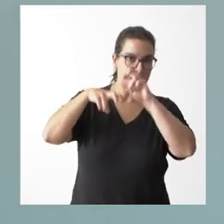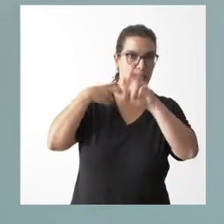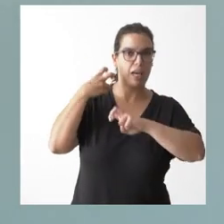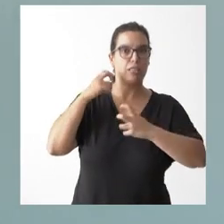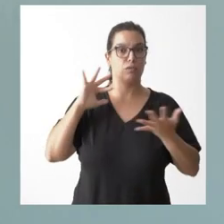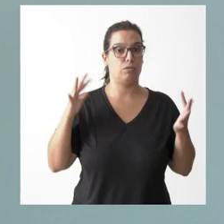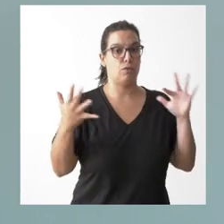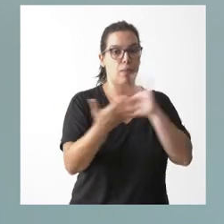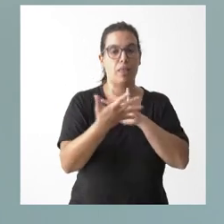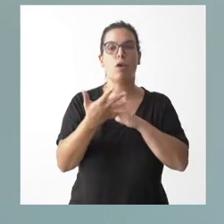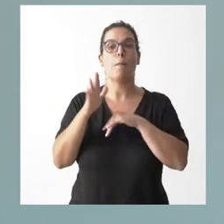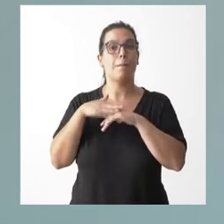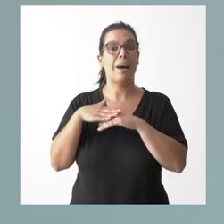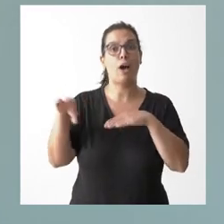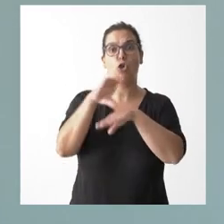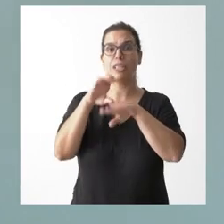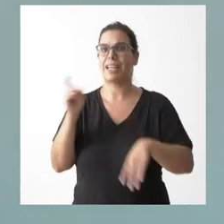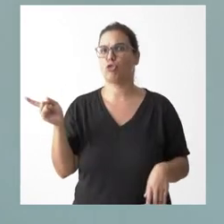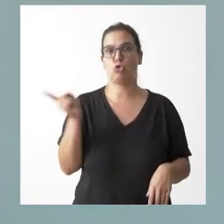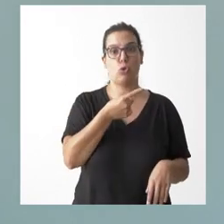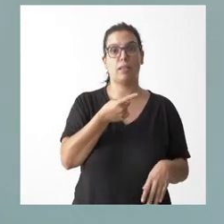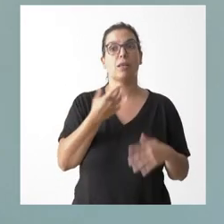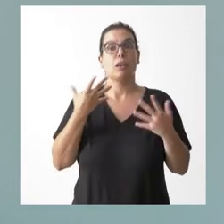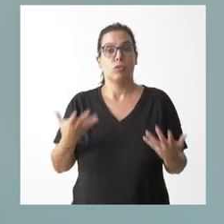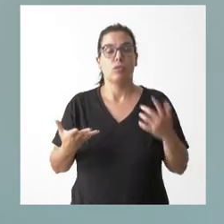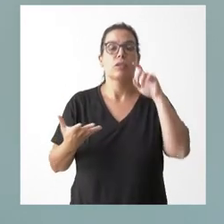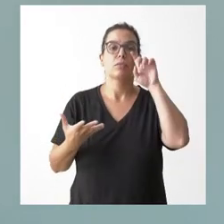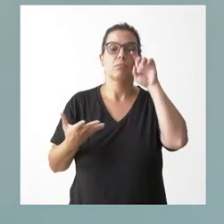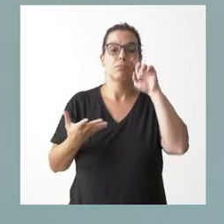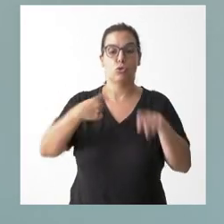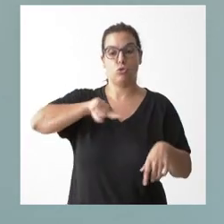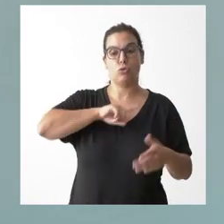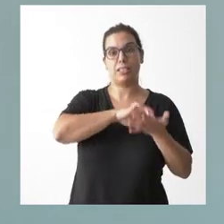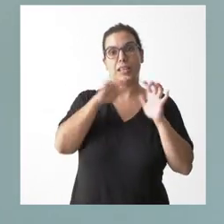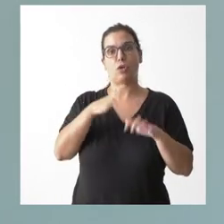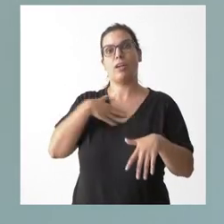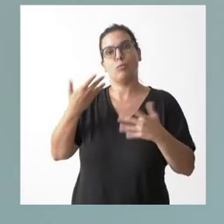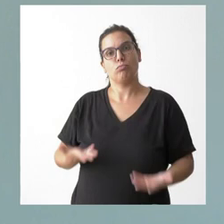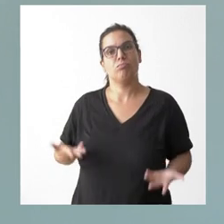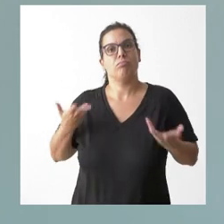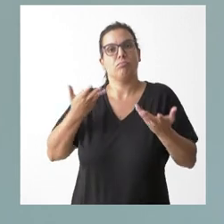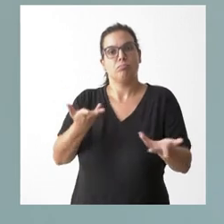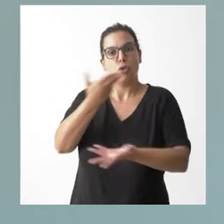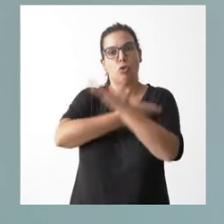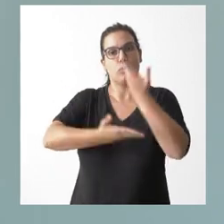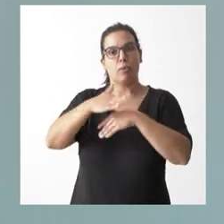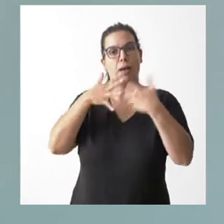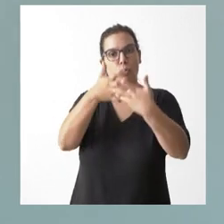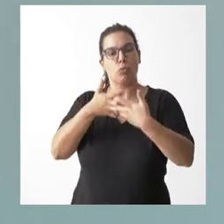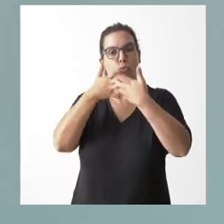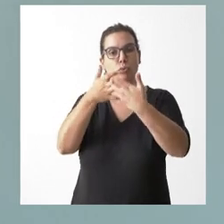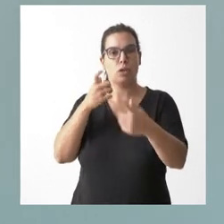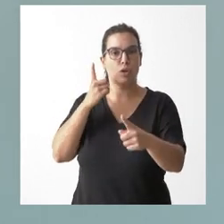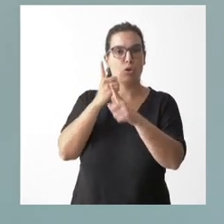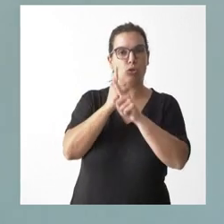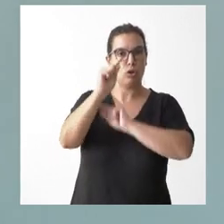de la comunidad autónoma, y de esta forma contribuimos desde Castilla y León a la lucha contra